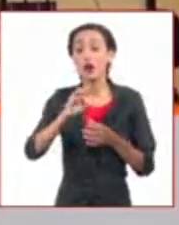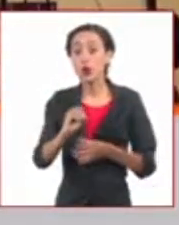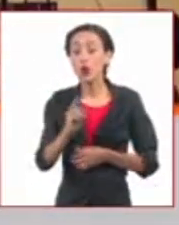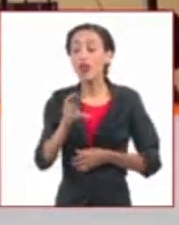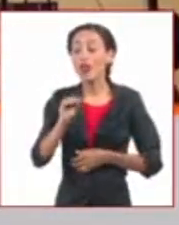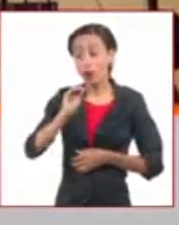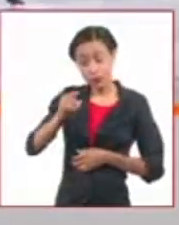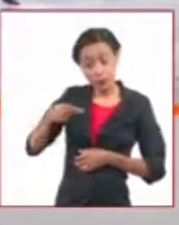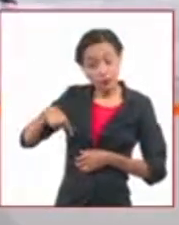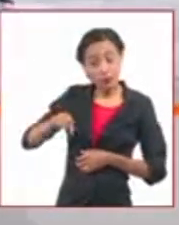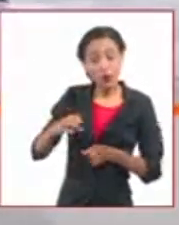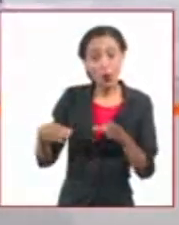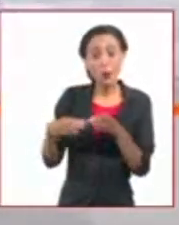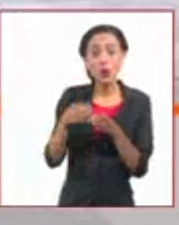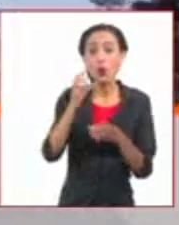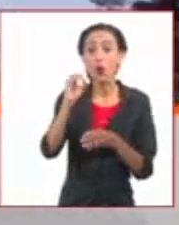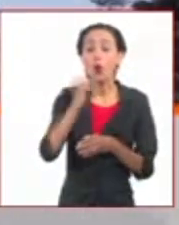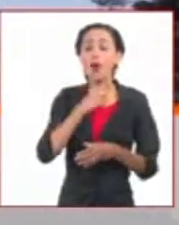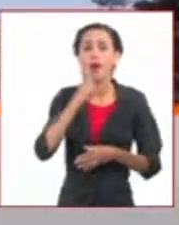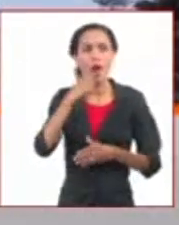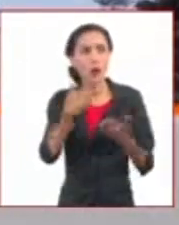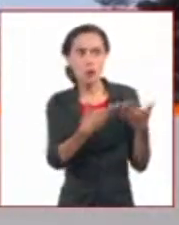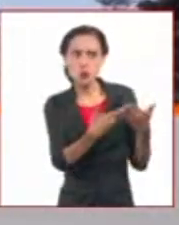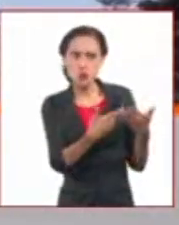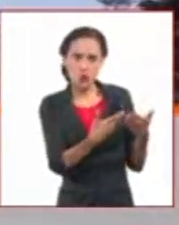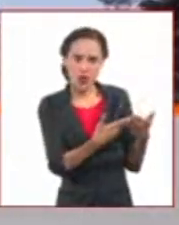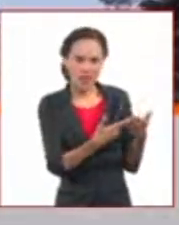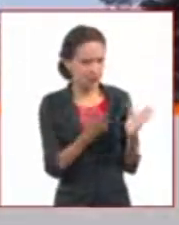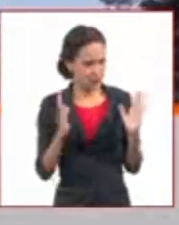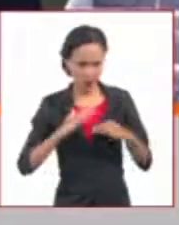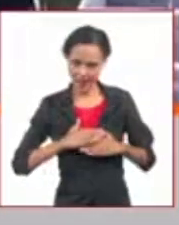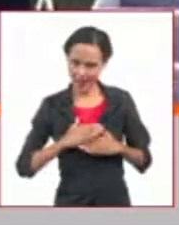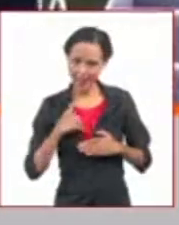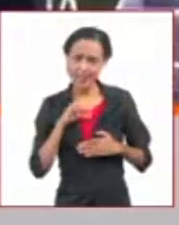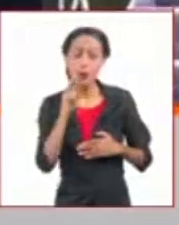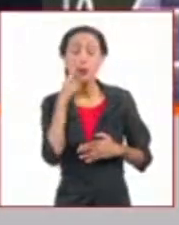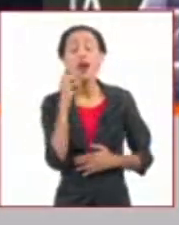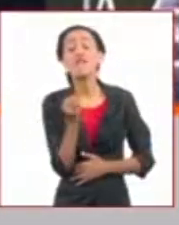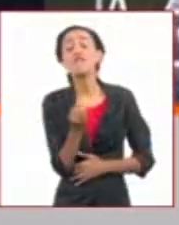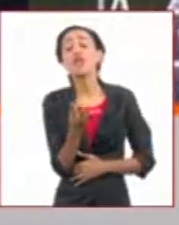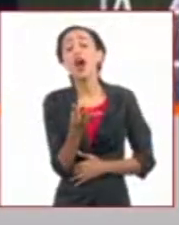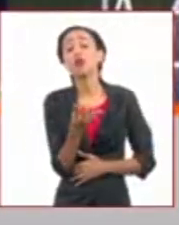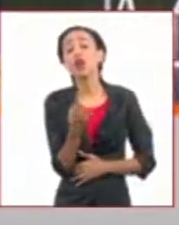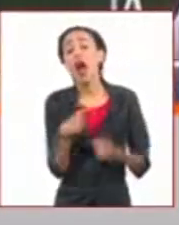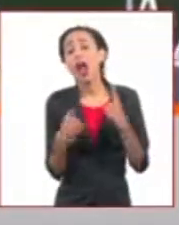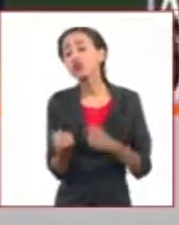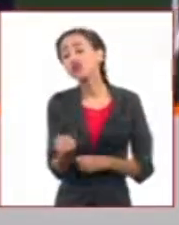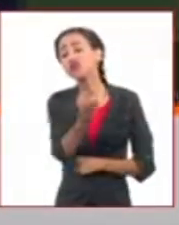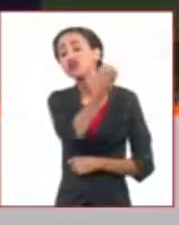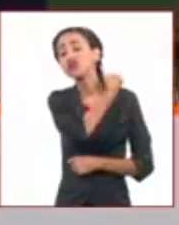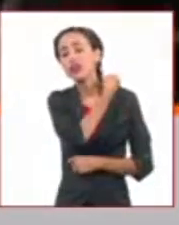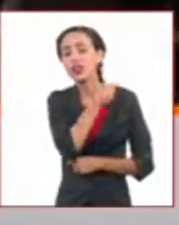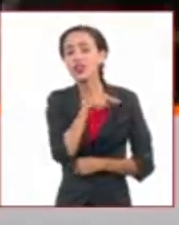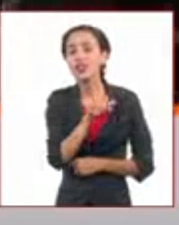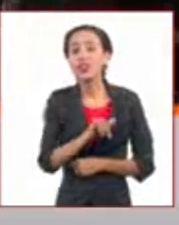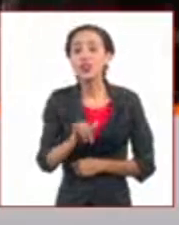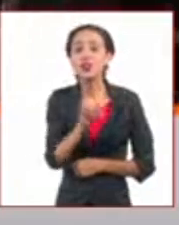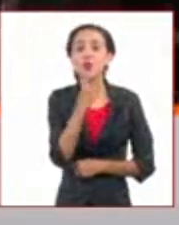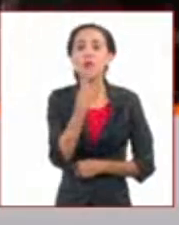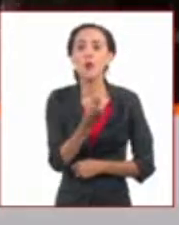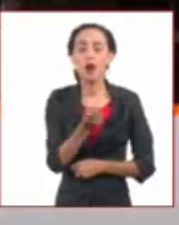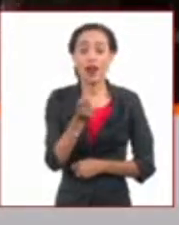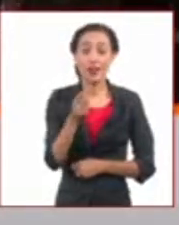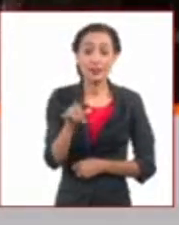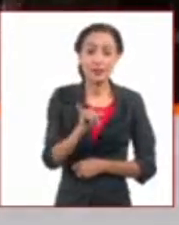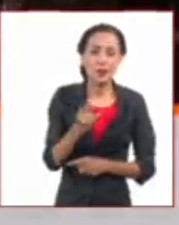bolivia para que sin prueba alguna dijera que había fraude y que esto facilitará los intereses no sólo de la oposición venezolana sino también de